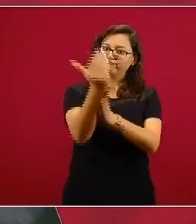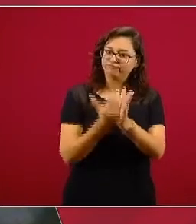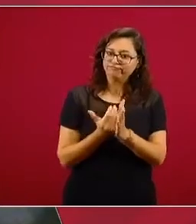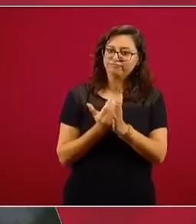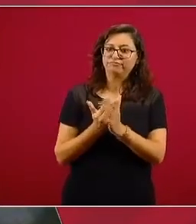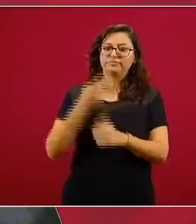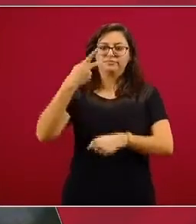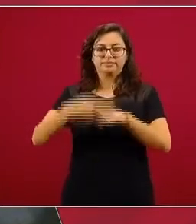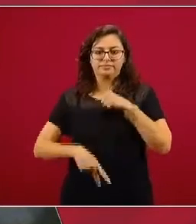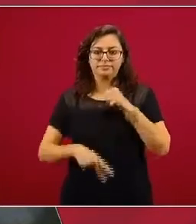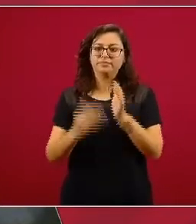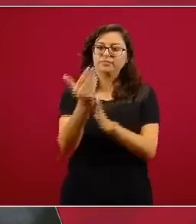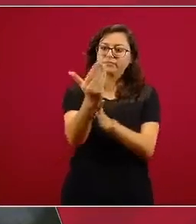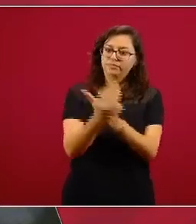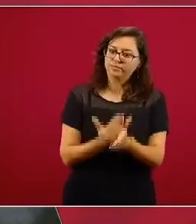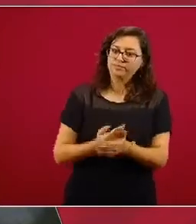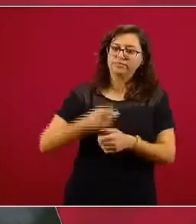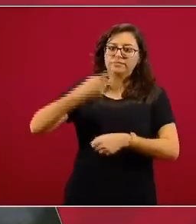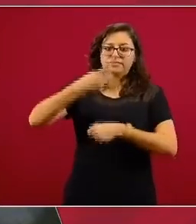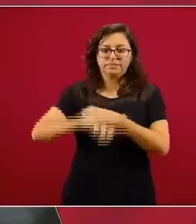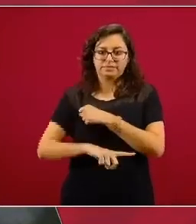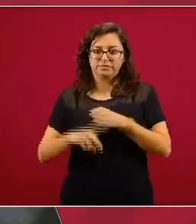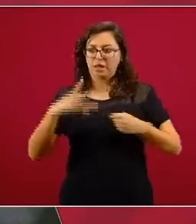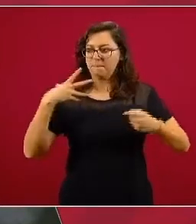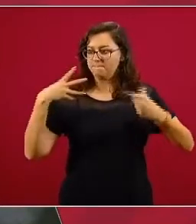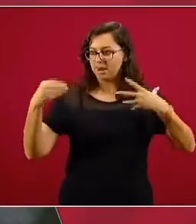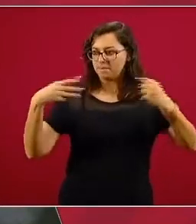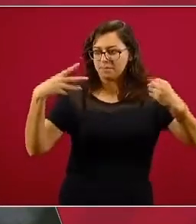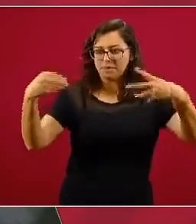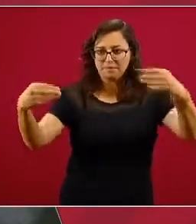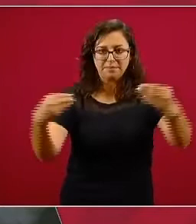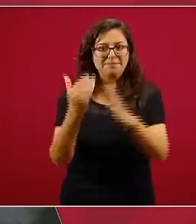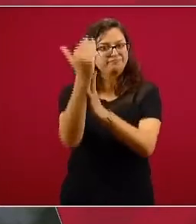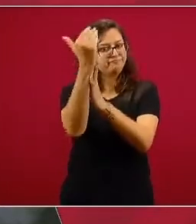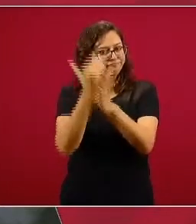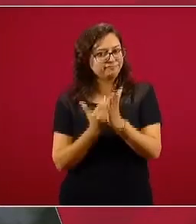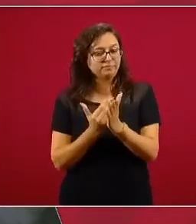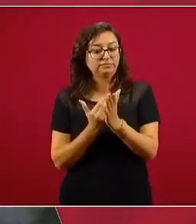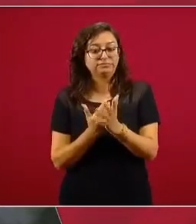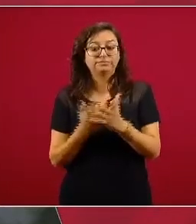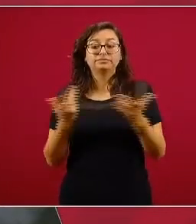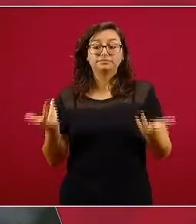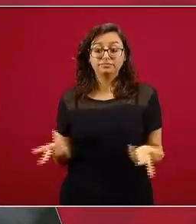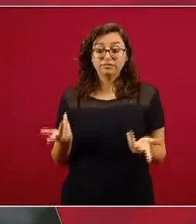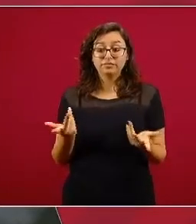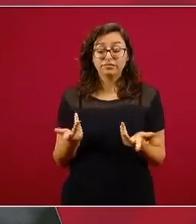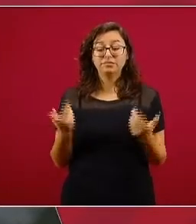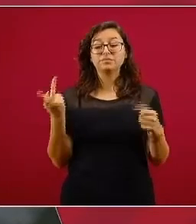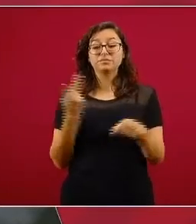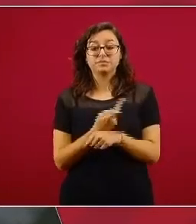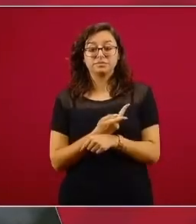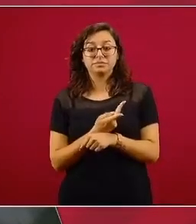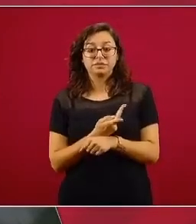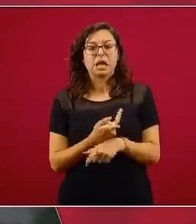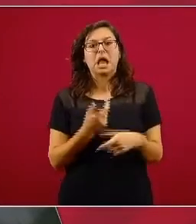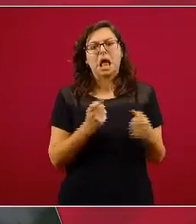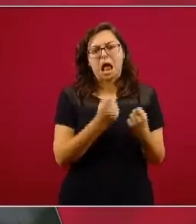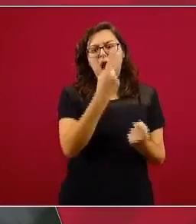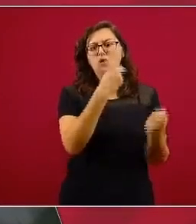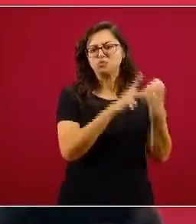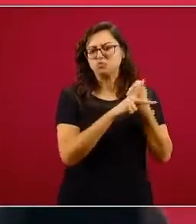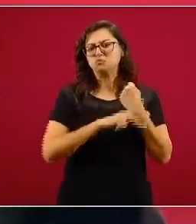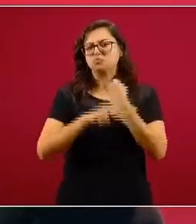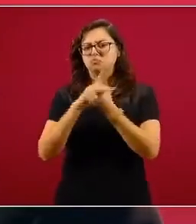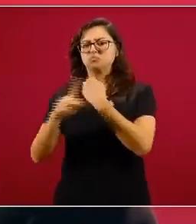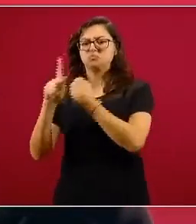reducción de riesgos en términos del contagio. Entonces, los países que son centros económicos